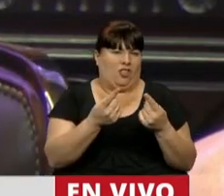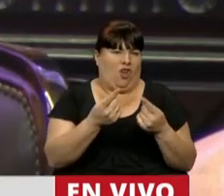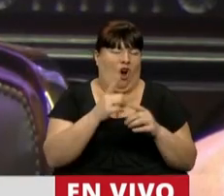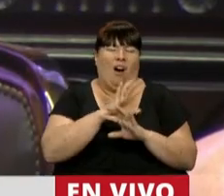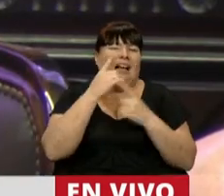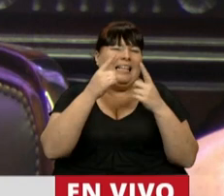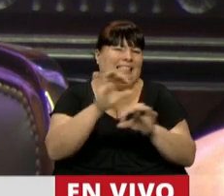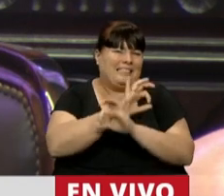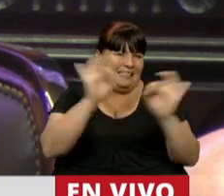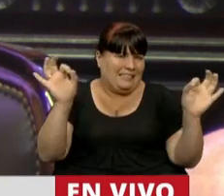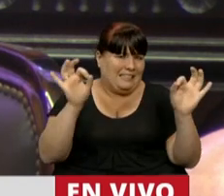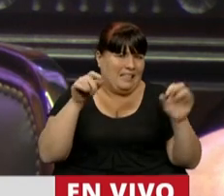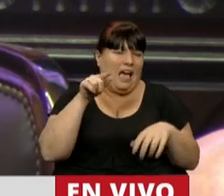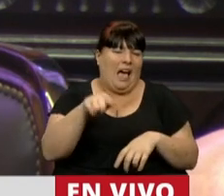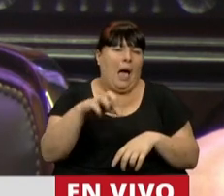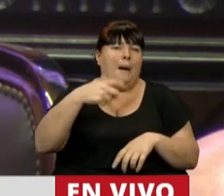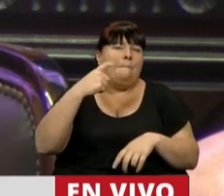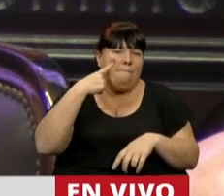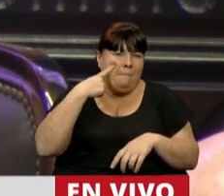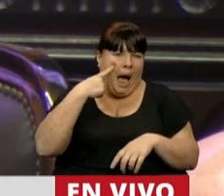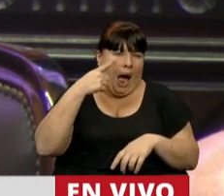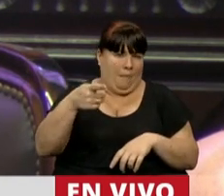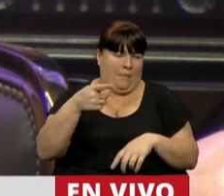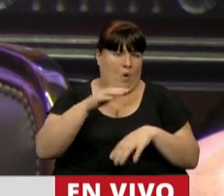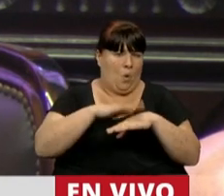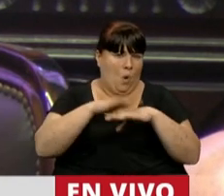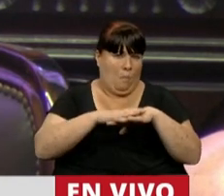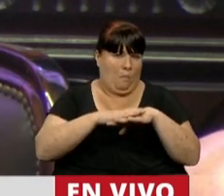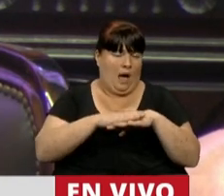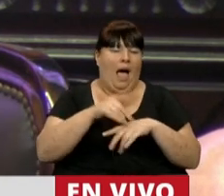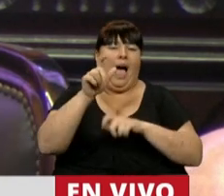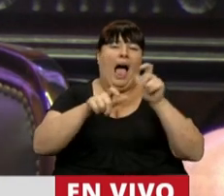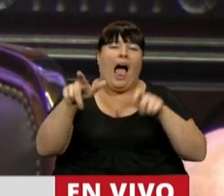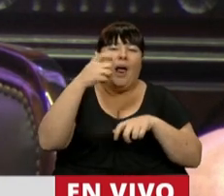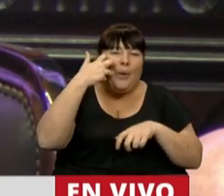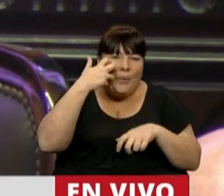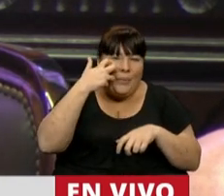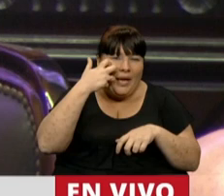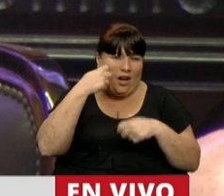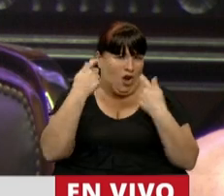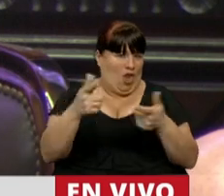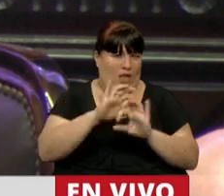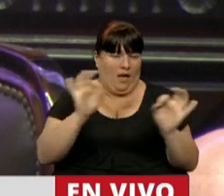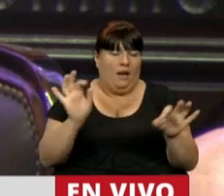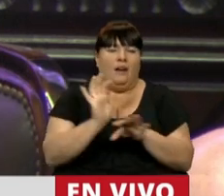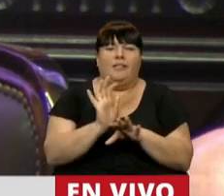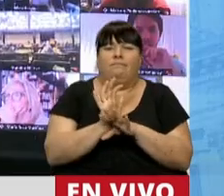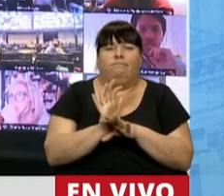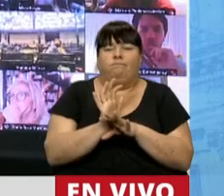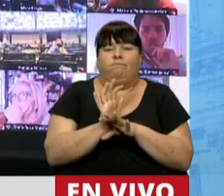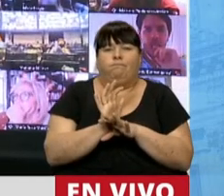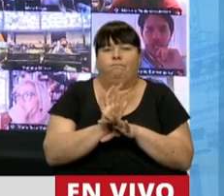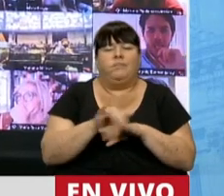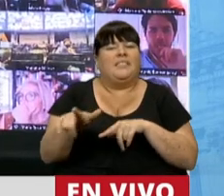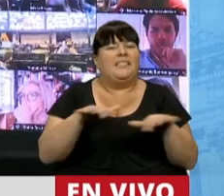la desatención absoluta que el PAMI está dando a nuestra tercera edad, prácticamente